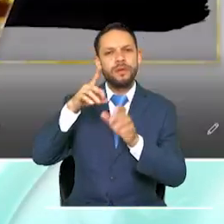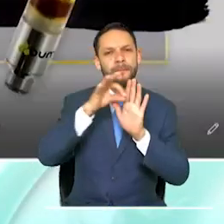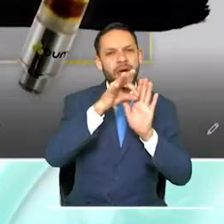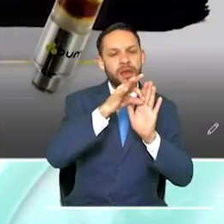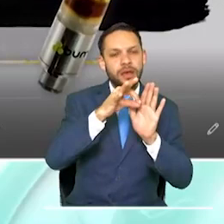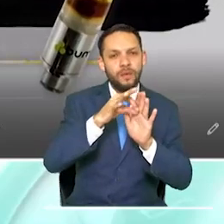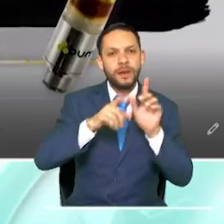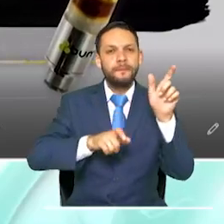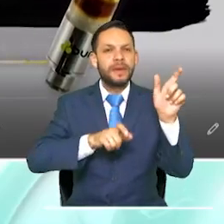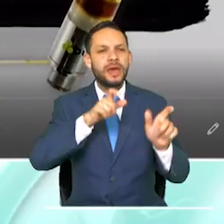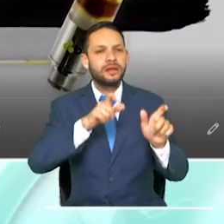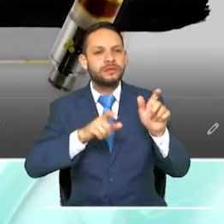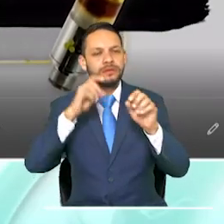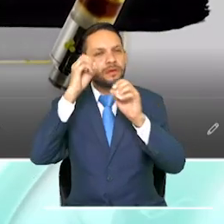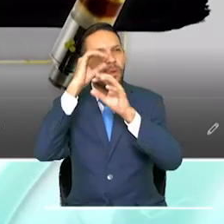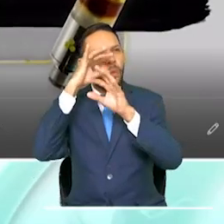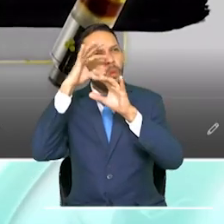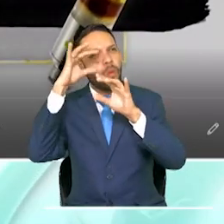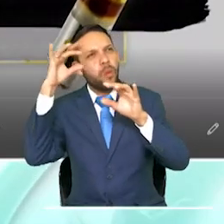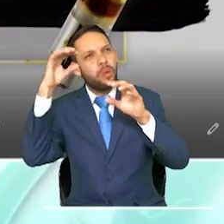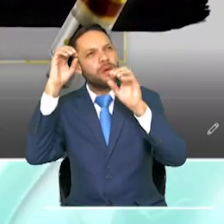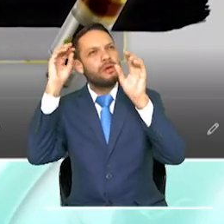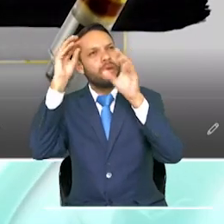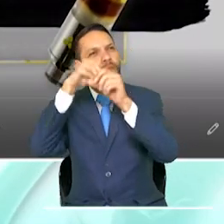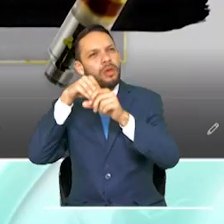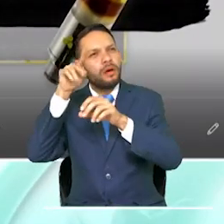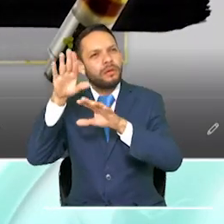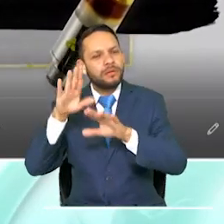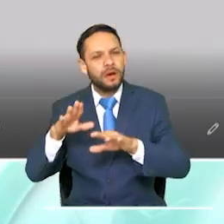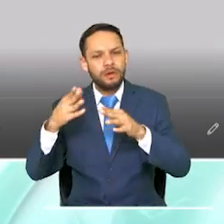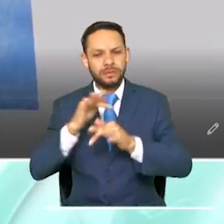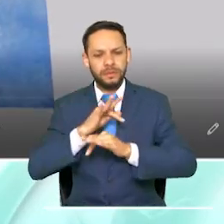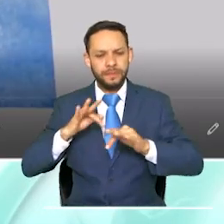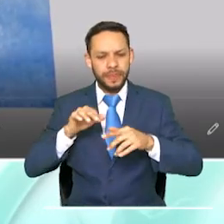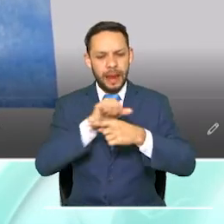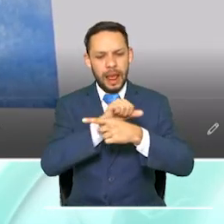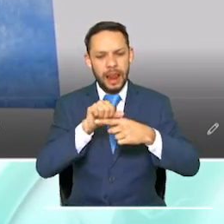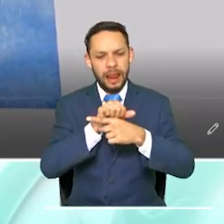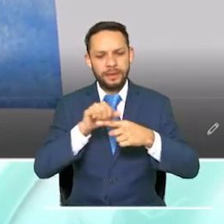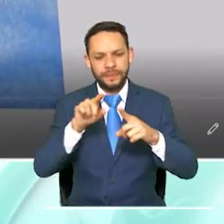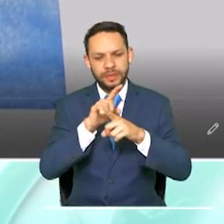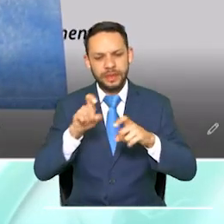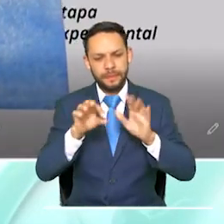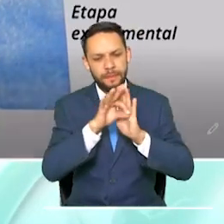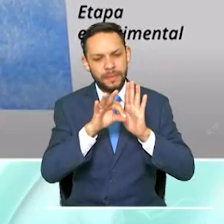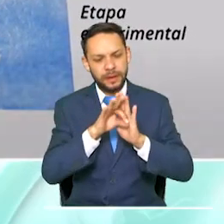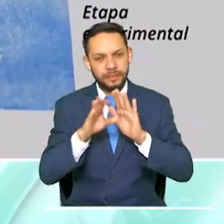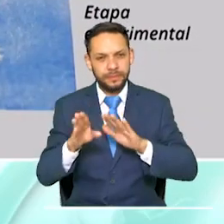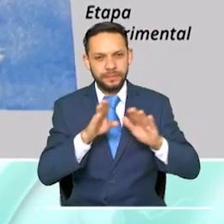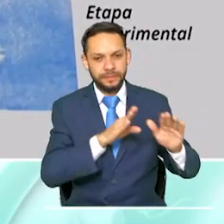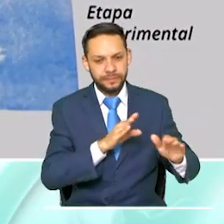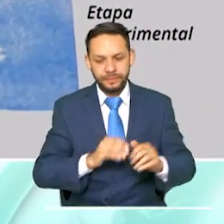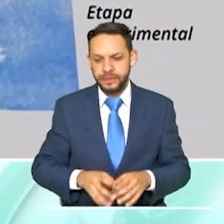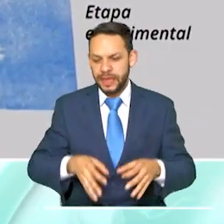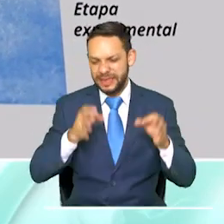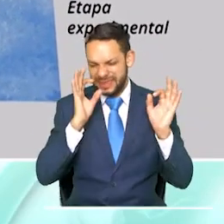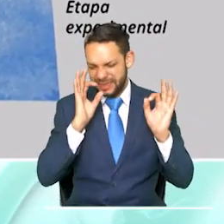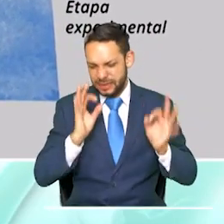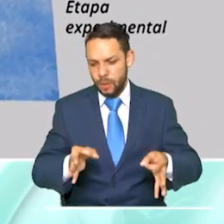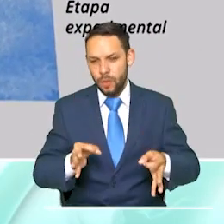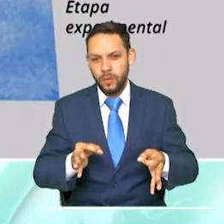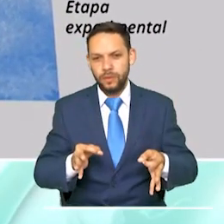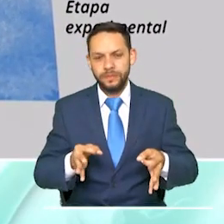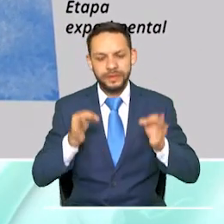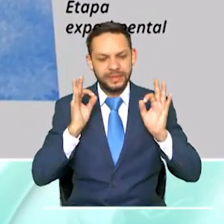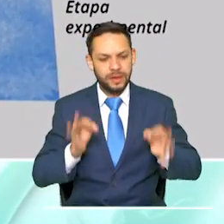elaborar un producto terapéutico de la marihuana? Yo creo que hay